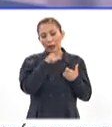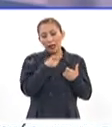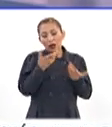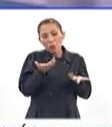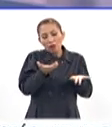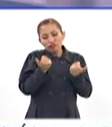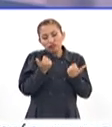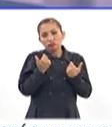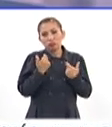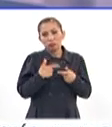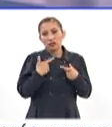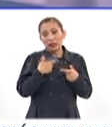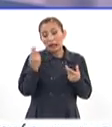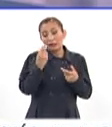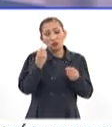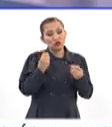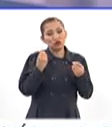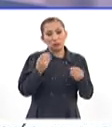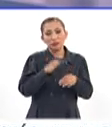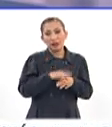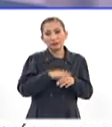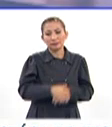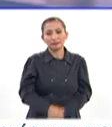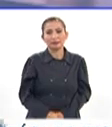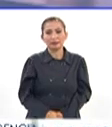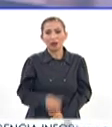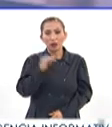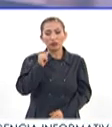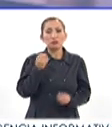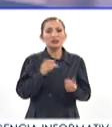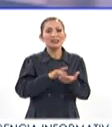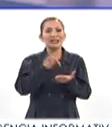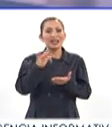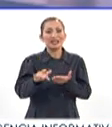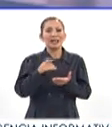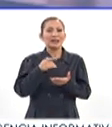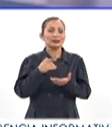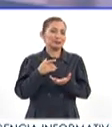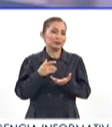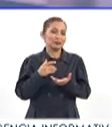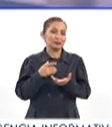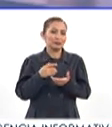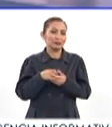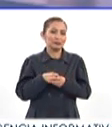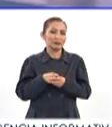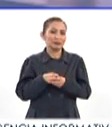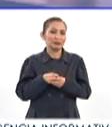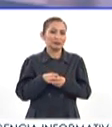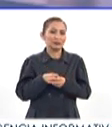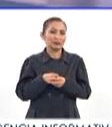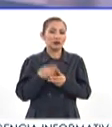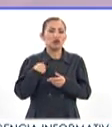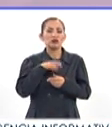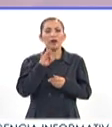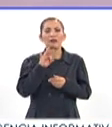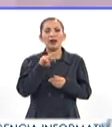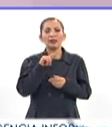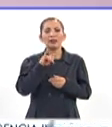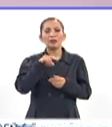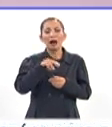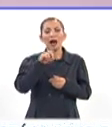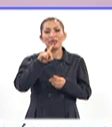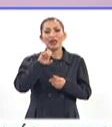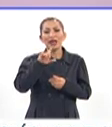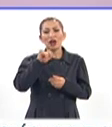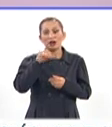se acerque gente, porque necesitamos muchísimas manos. Estoy de acuerdo contigo. Pues muchísimas gracias, te agradecemos. Gracias por estar con nosotros, Fátima de León. Un